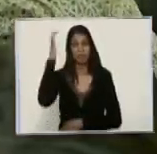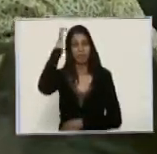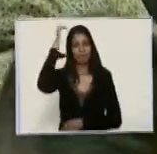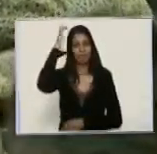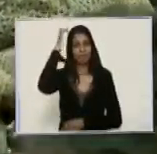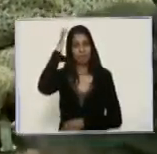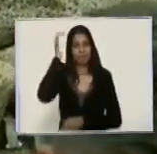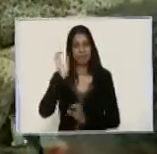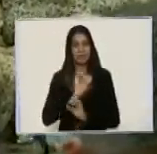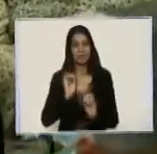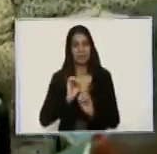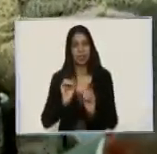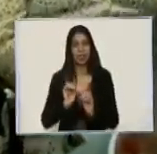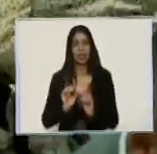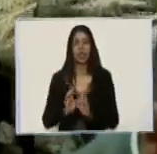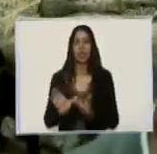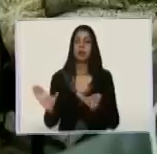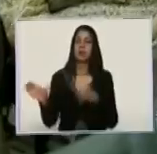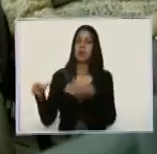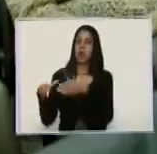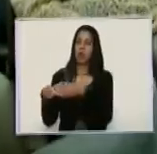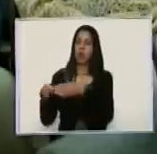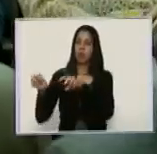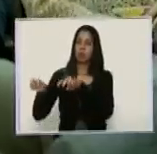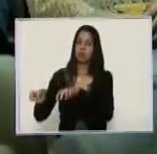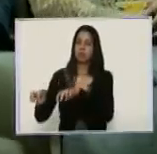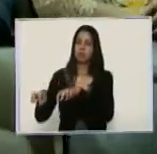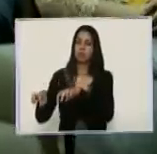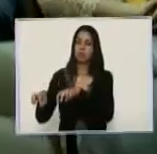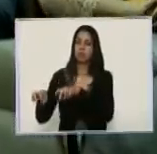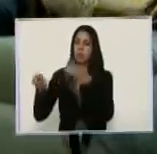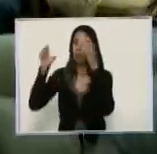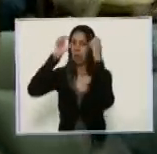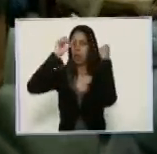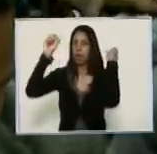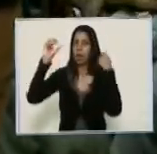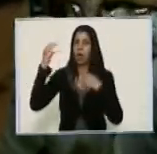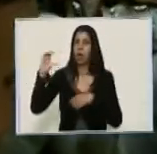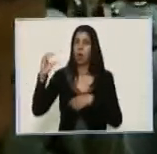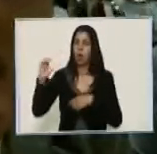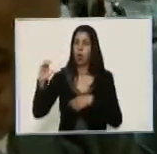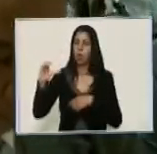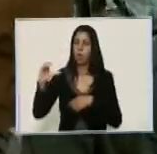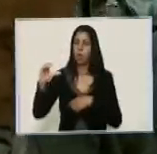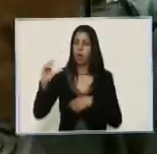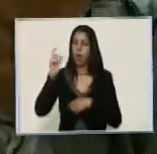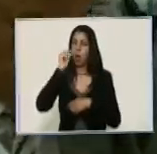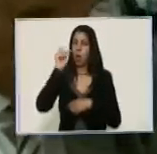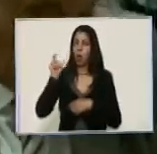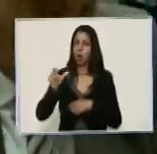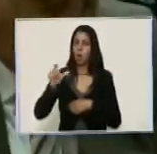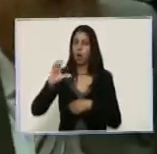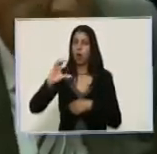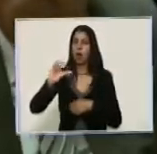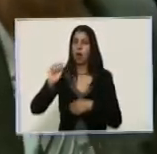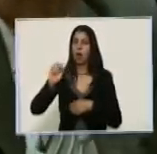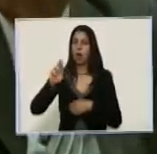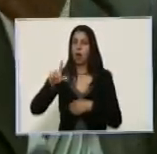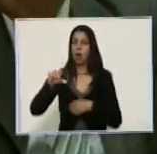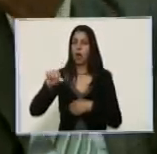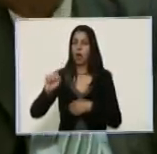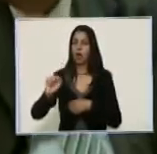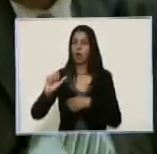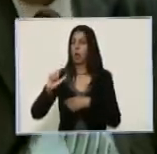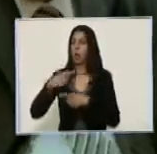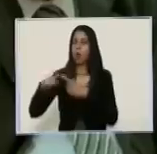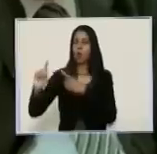Entonces, él se reunió ahí con el canciller de Colombia, Carlos Olmedo Trujillo, y el director de